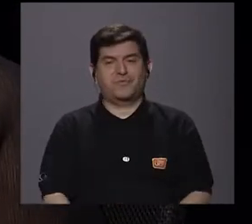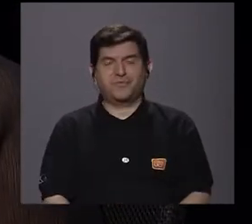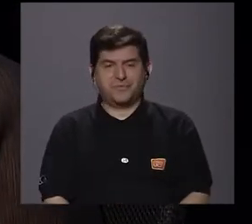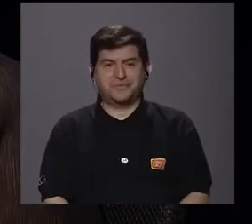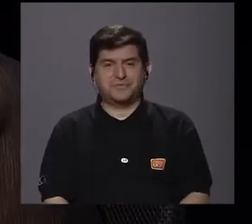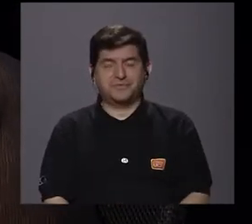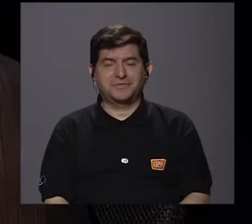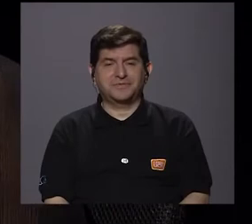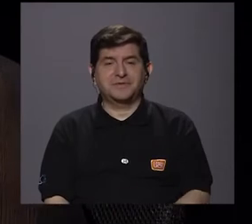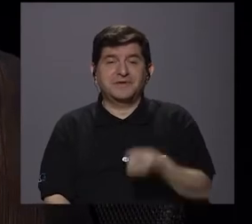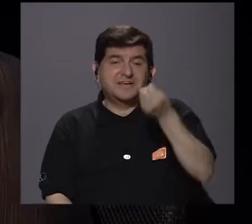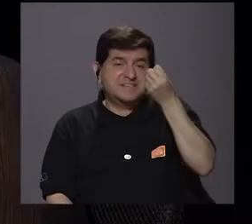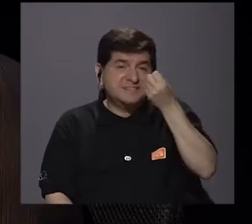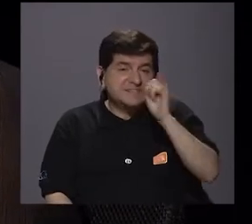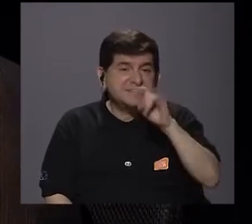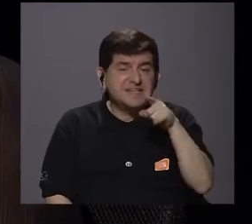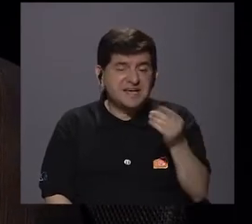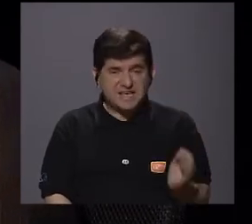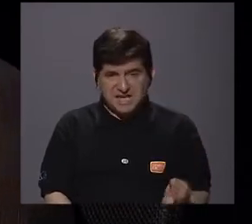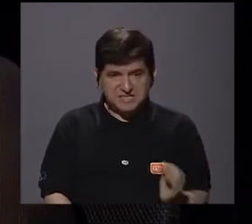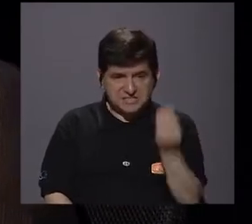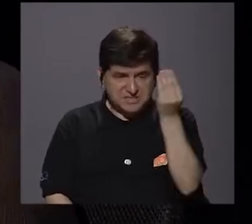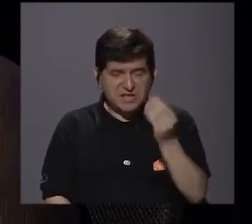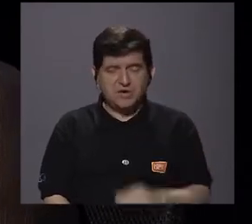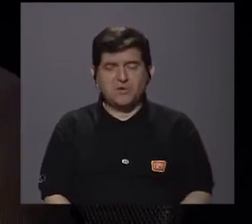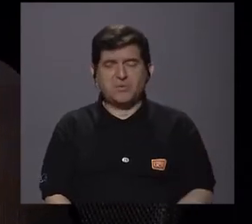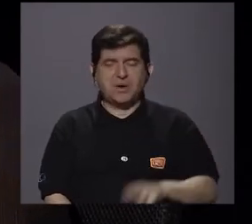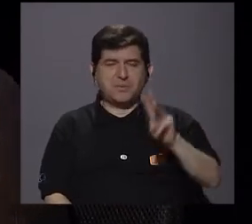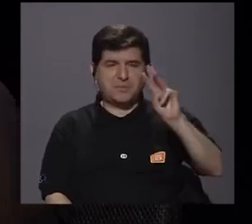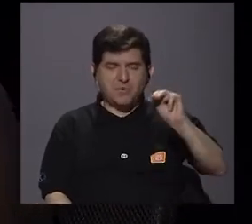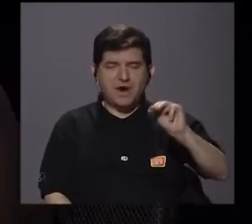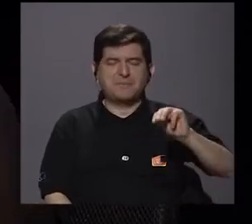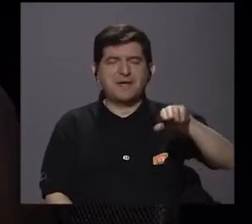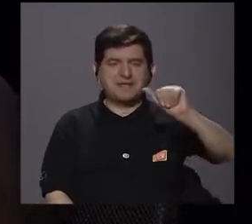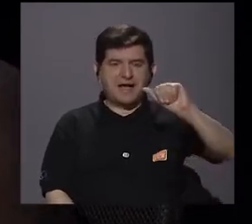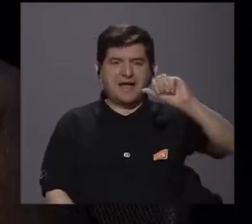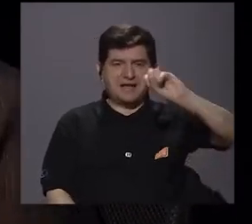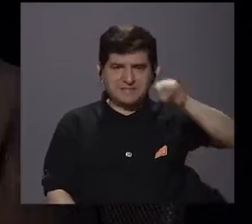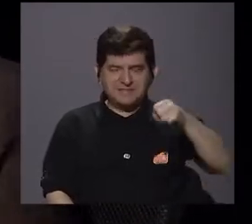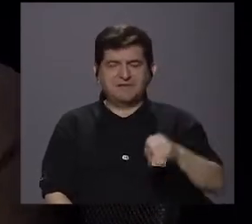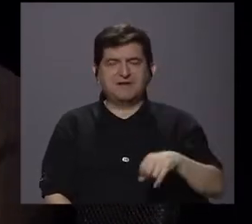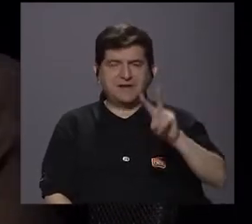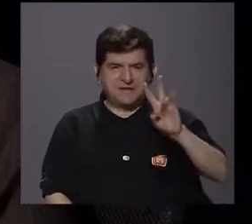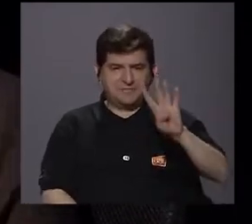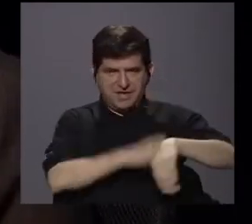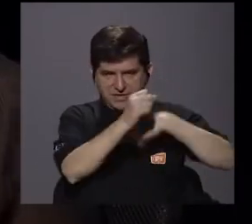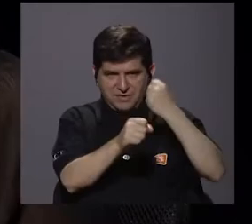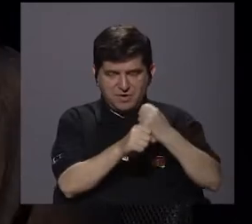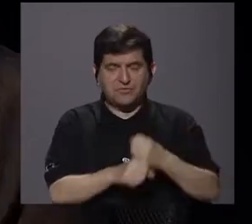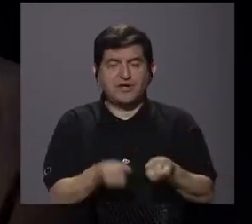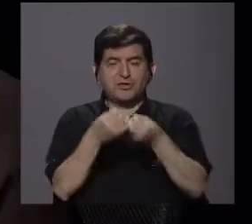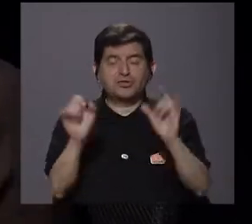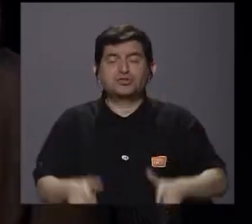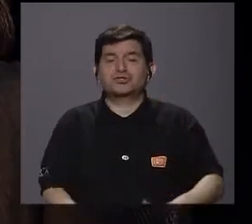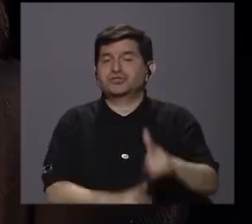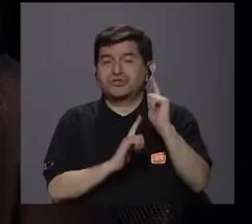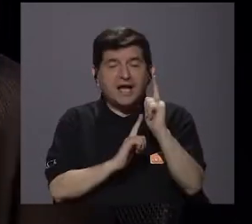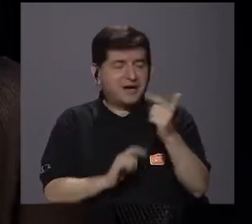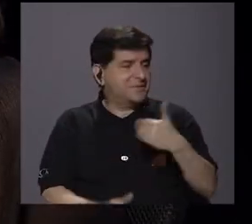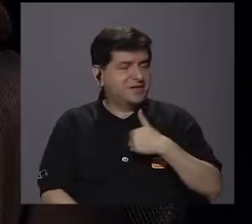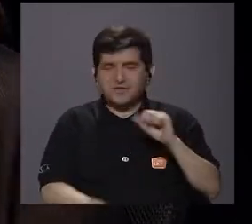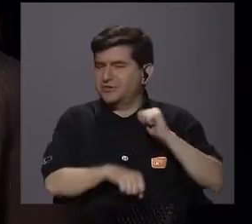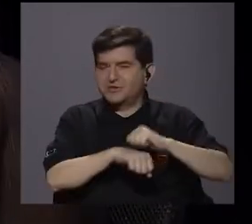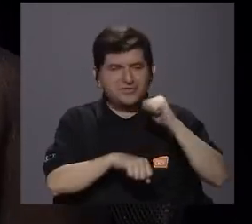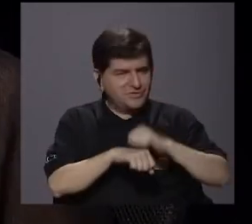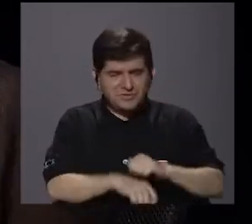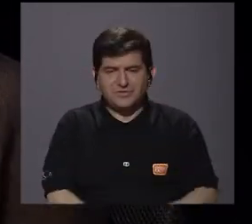lugar de este joven palestino, Mohamed Al-Jabari, de 24 años, el cual estaba desarmado, no tenía